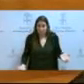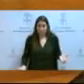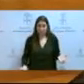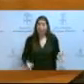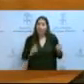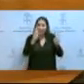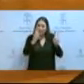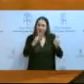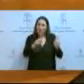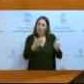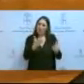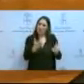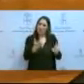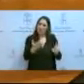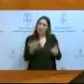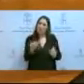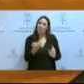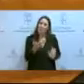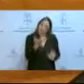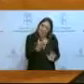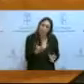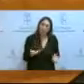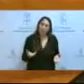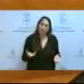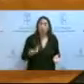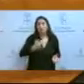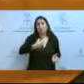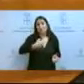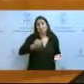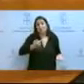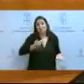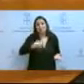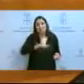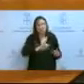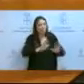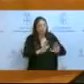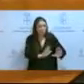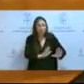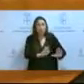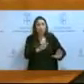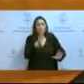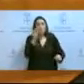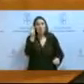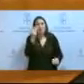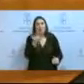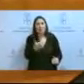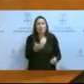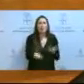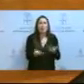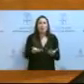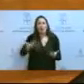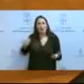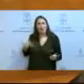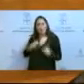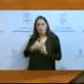es un asunto serio y que hay que tratarlo con seriedad. Por tanto, dejemos eso ahí sentado para que podamos evaluar los antecedentes, que sobre todo